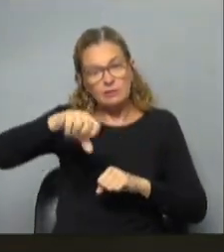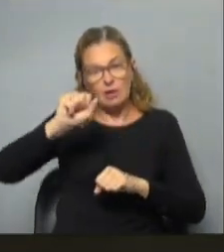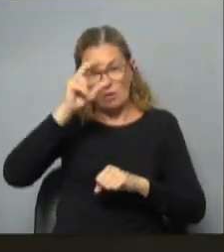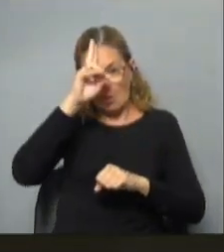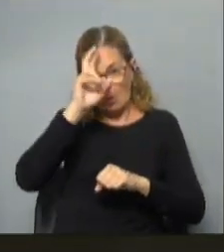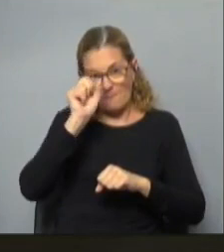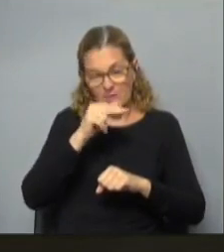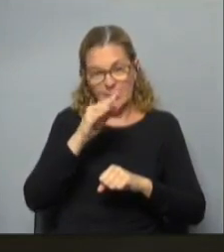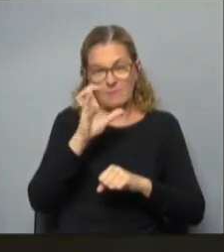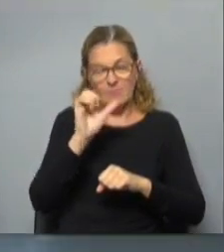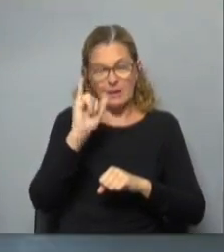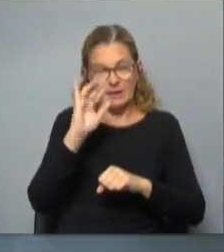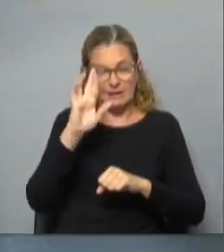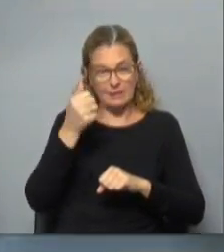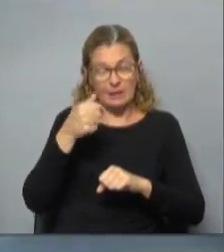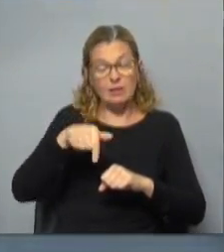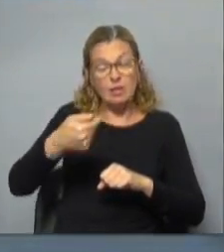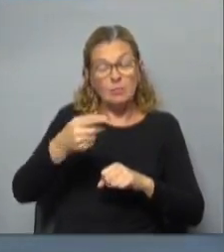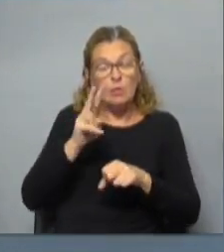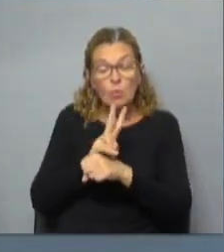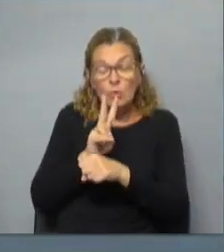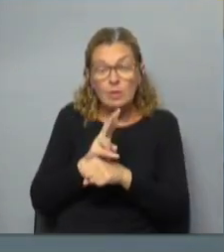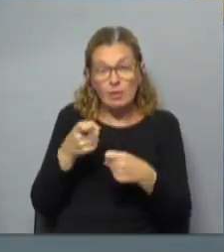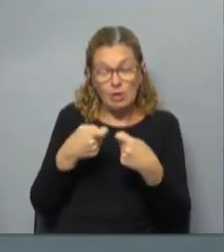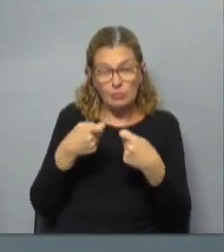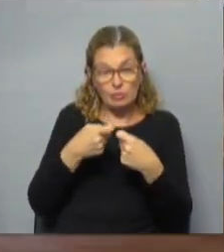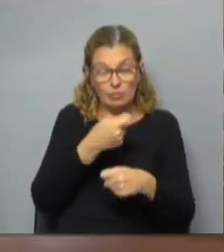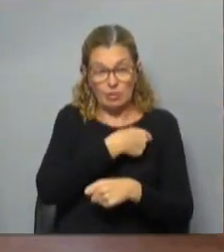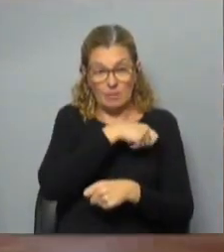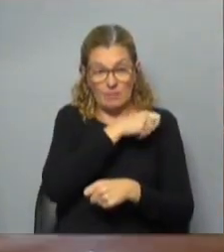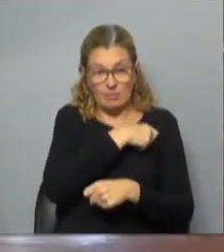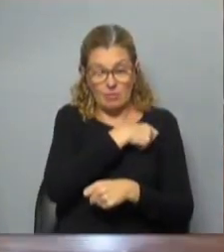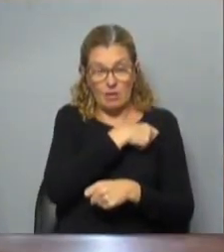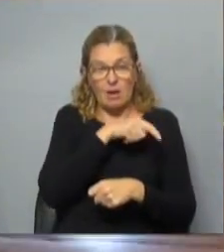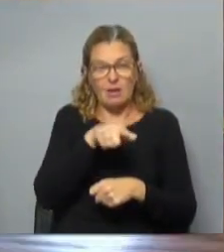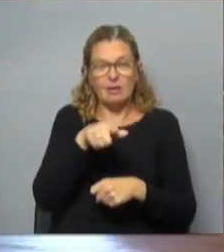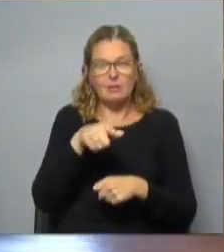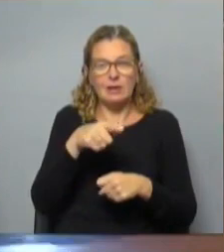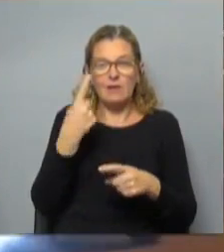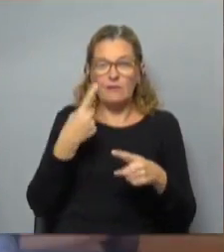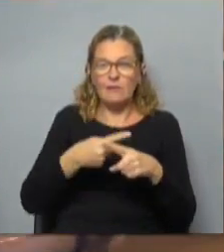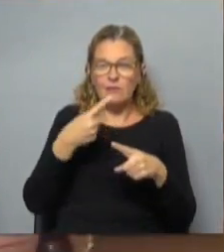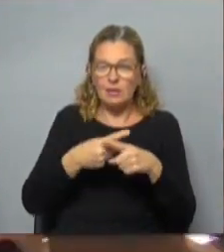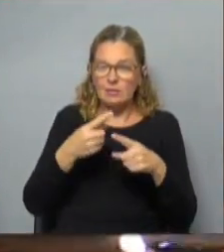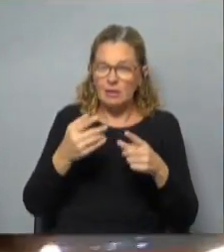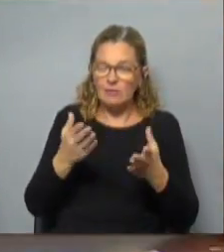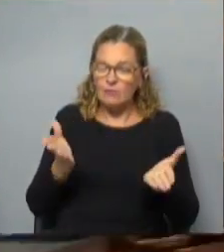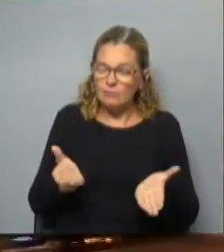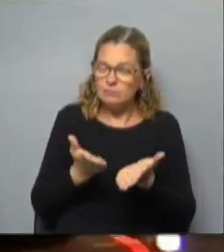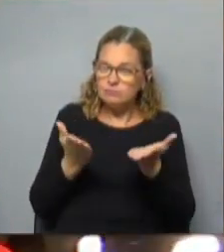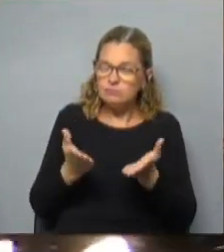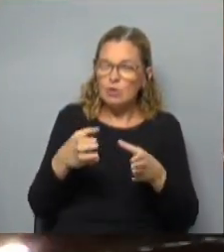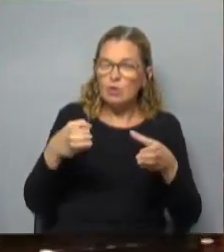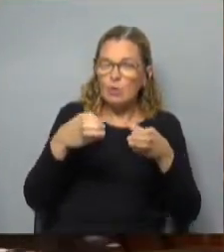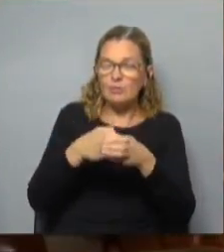pereira rossell y en adelante recibió asistencia en la asociación española la actividad desarrollada en el salón de fiestas fue impulsada formalmente por la